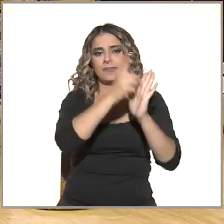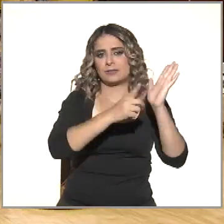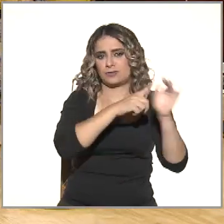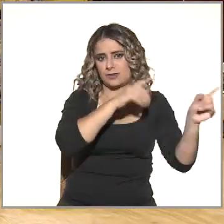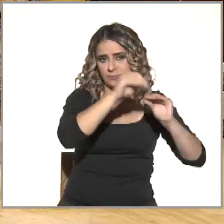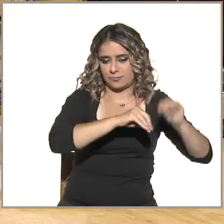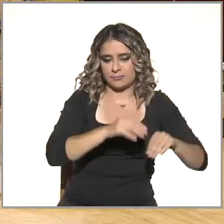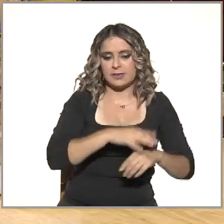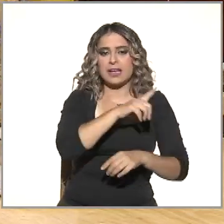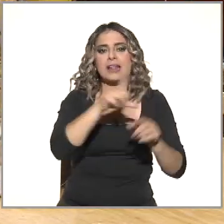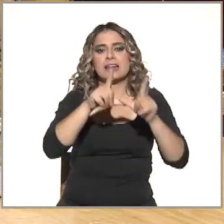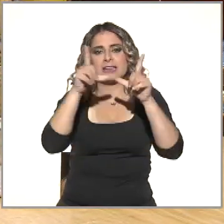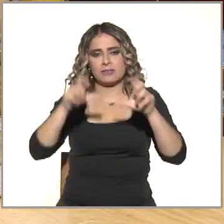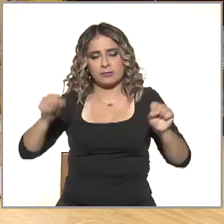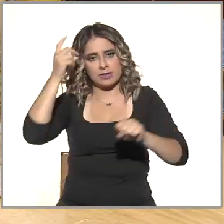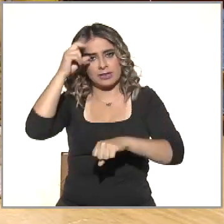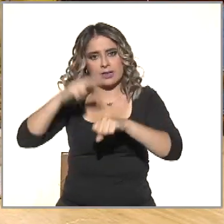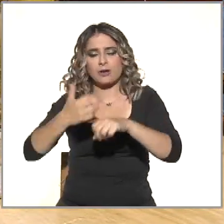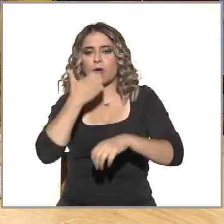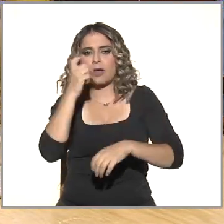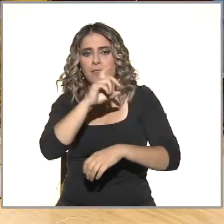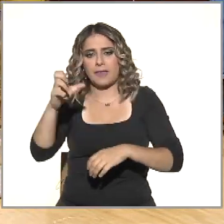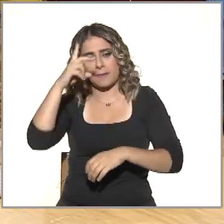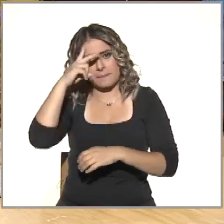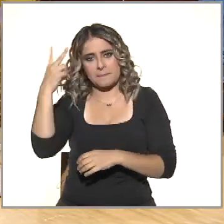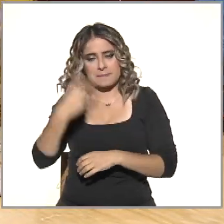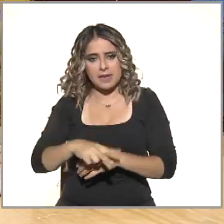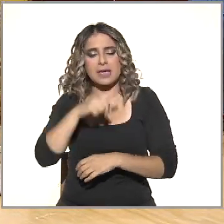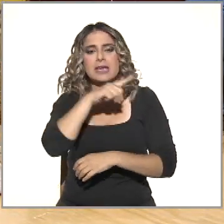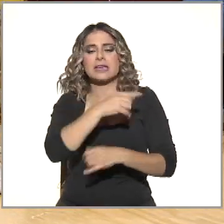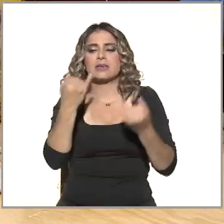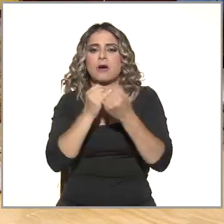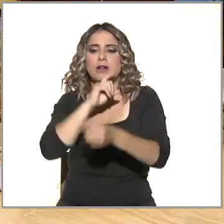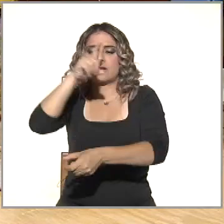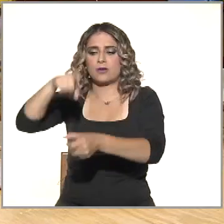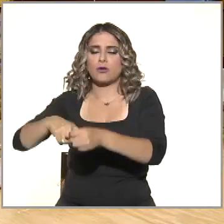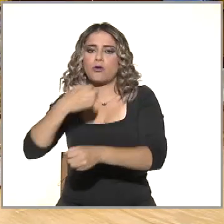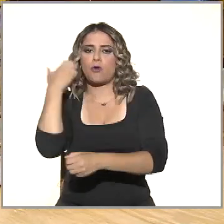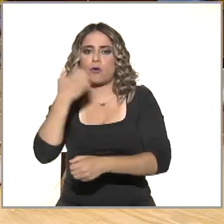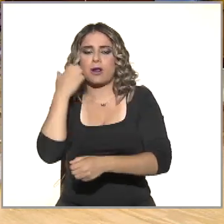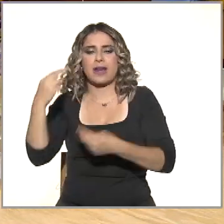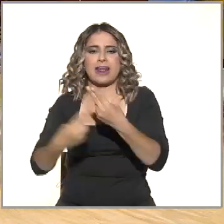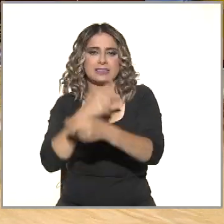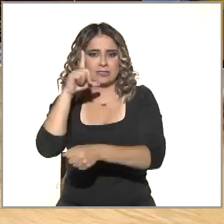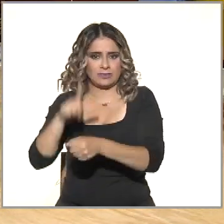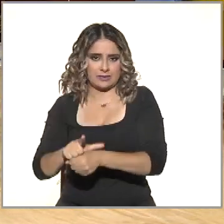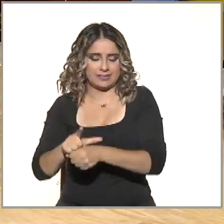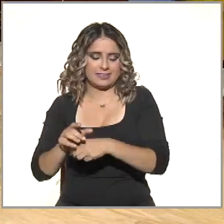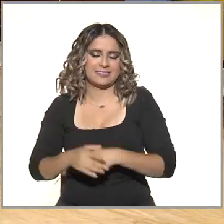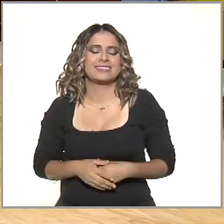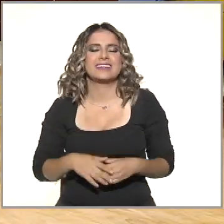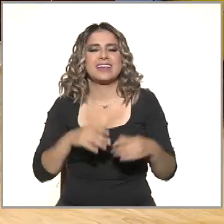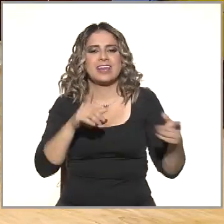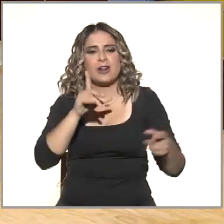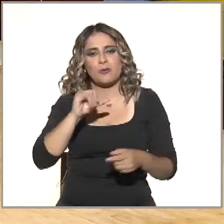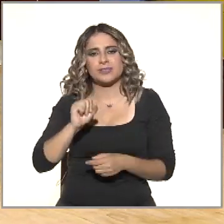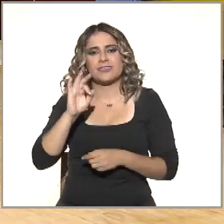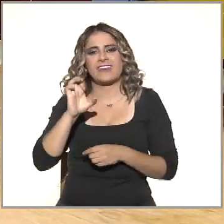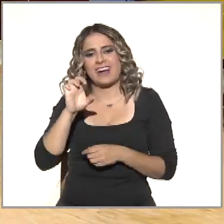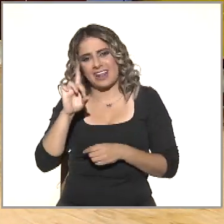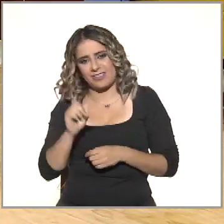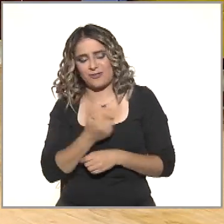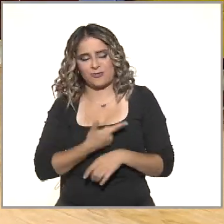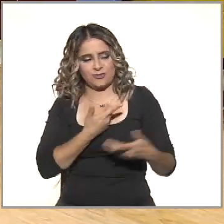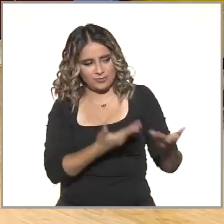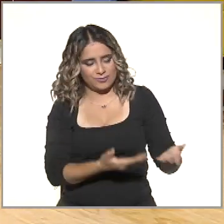Estudios Lingüísticos y Literarios del Colegio de México y es integrante del Colegio Nacional. Luis Fernando, qué gusto tenerte por